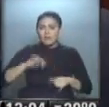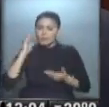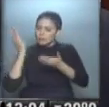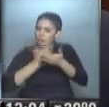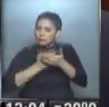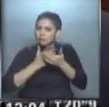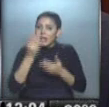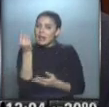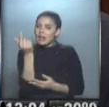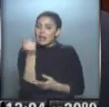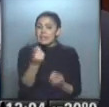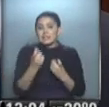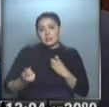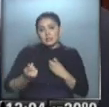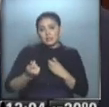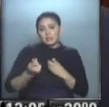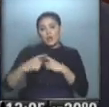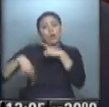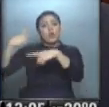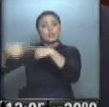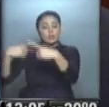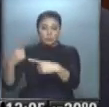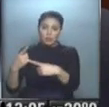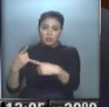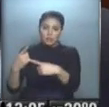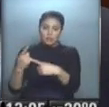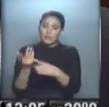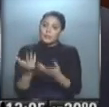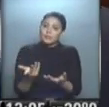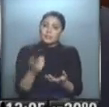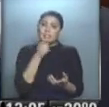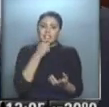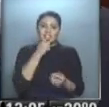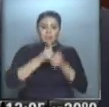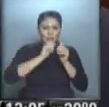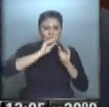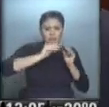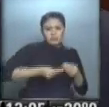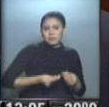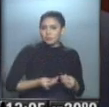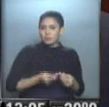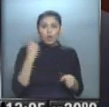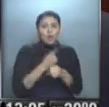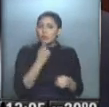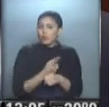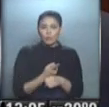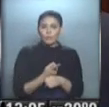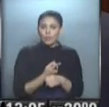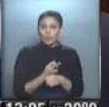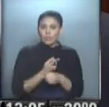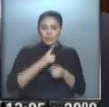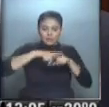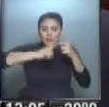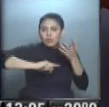calidad requiere de sustentabilidad económica. Medios frágiles y no sustentables no solo no serán capaces de absorber la enorme